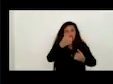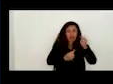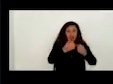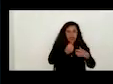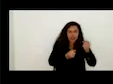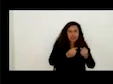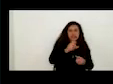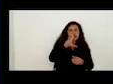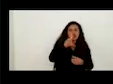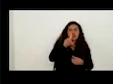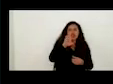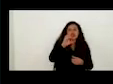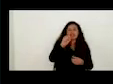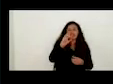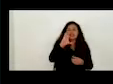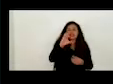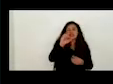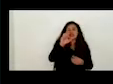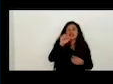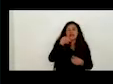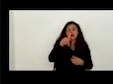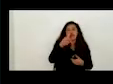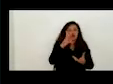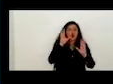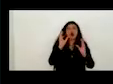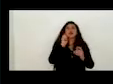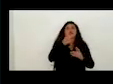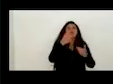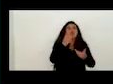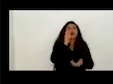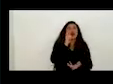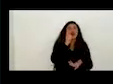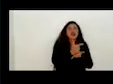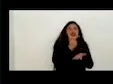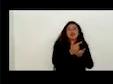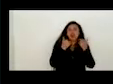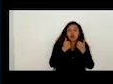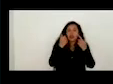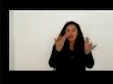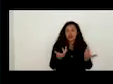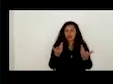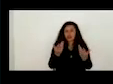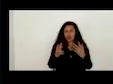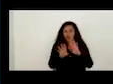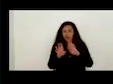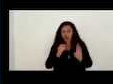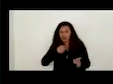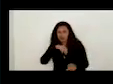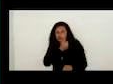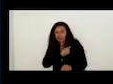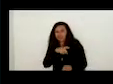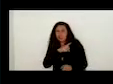pequeña cantidad de grasa realmente no impacta de forma inadecuada en la salud de esta